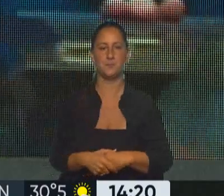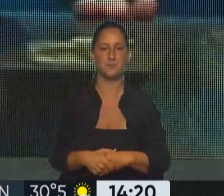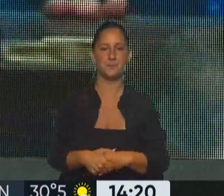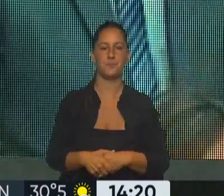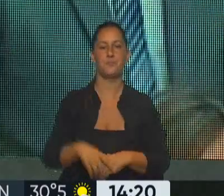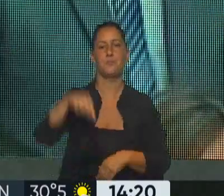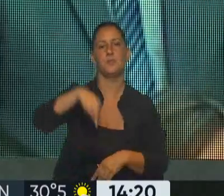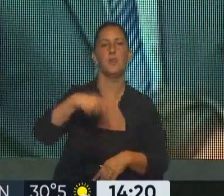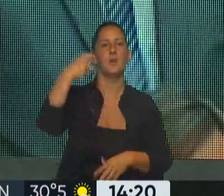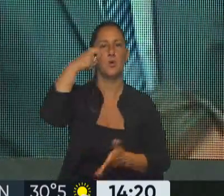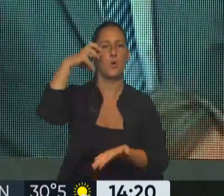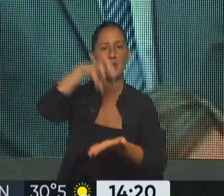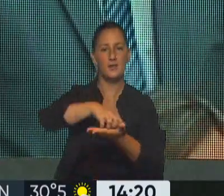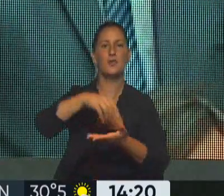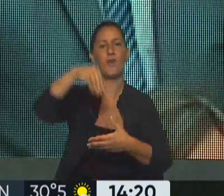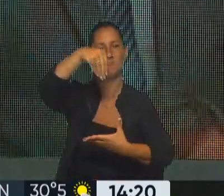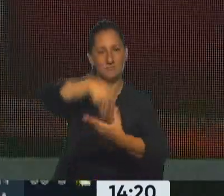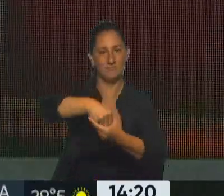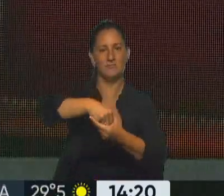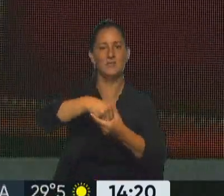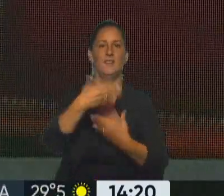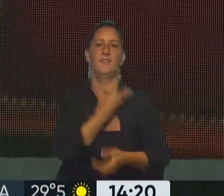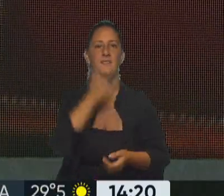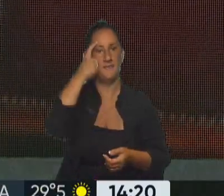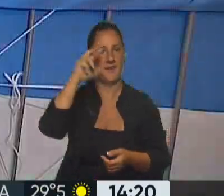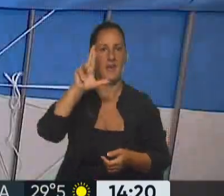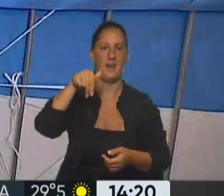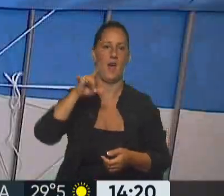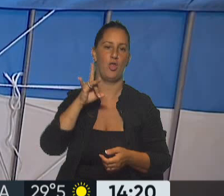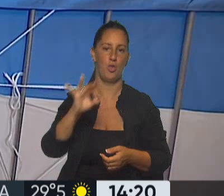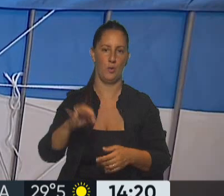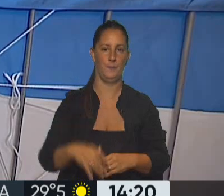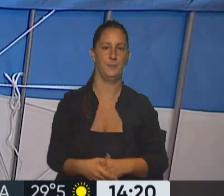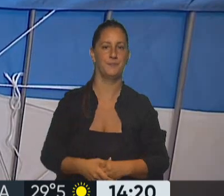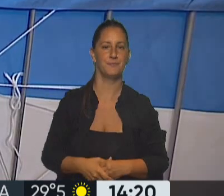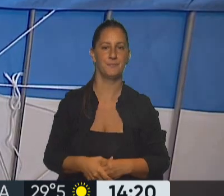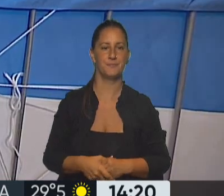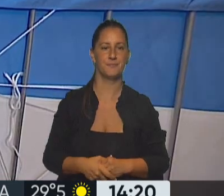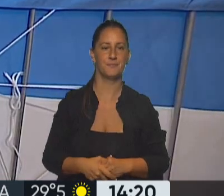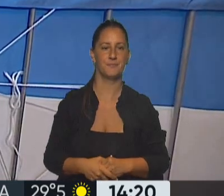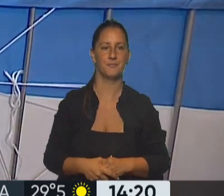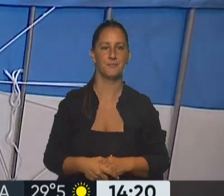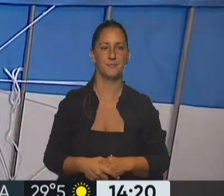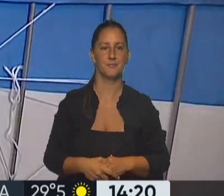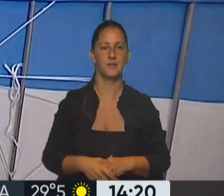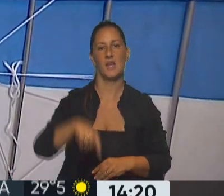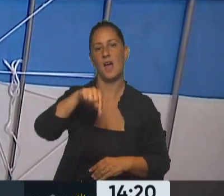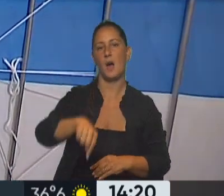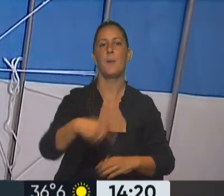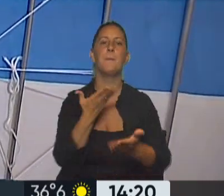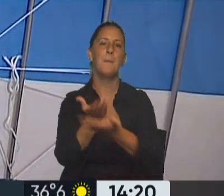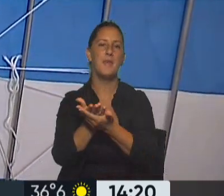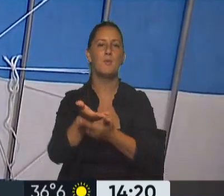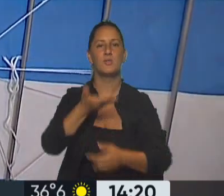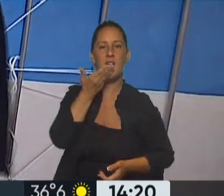vamos al Congreso Nacional, al interior del Congreso Nacional con Fernando Fraquelli. Fer. Bueno, Vero, vamos a pedir una primera reflexión